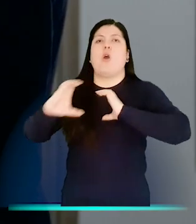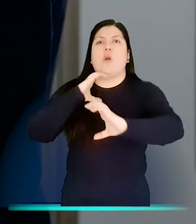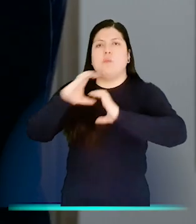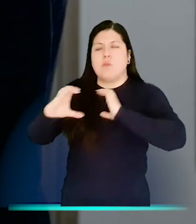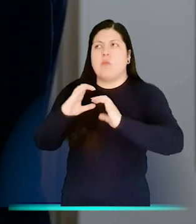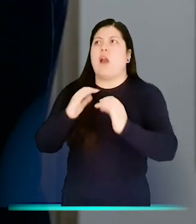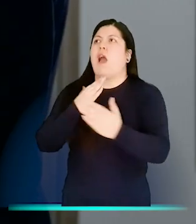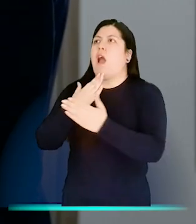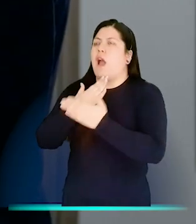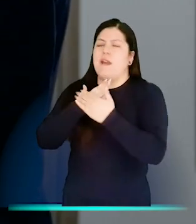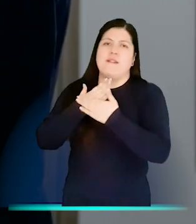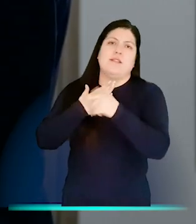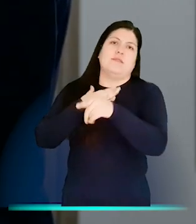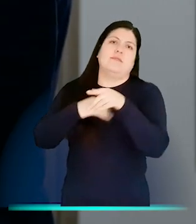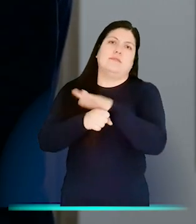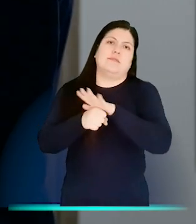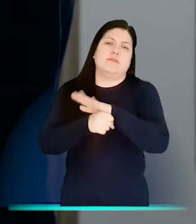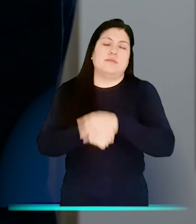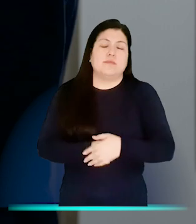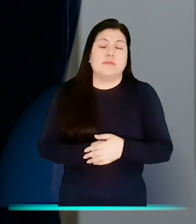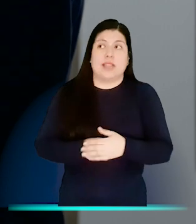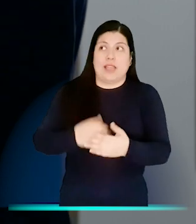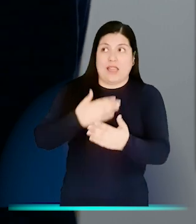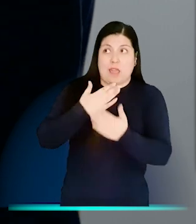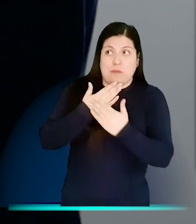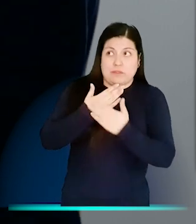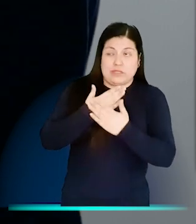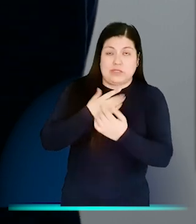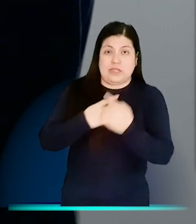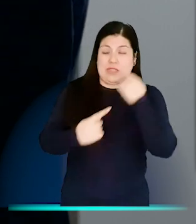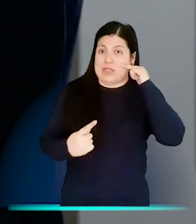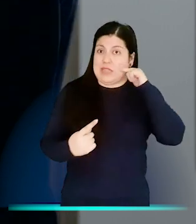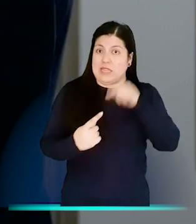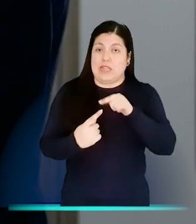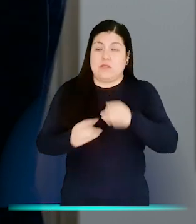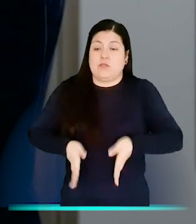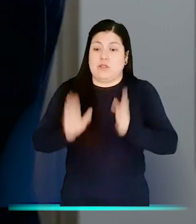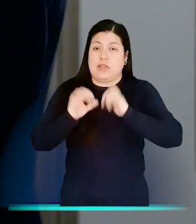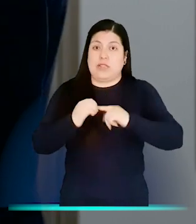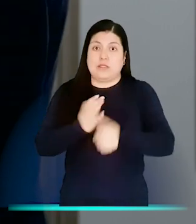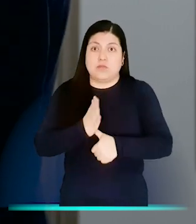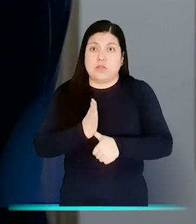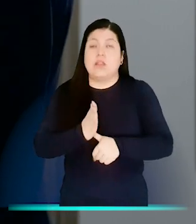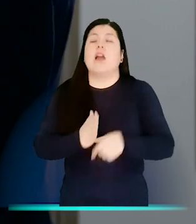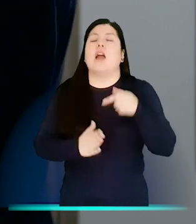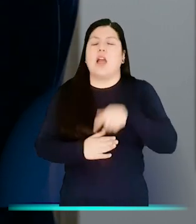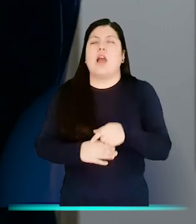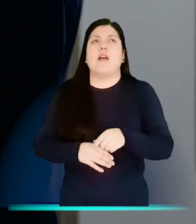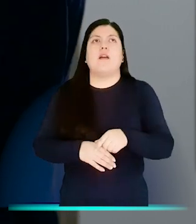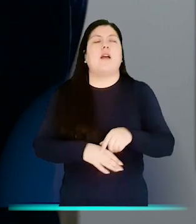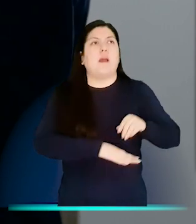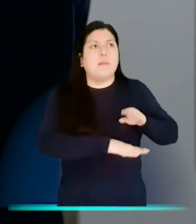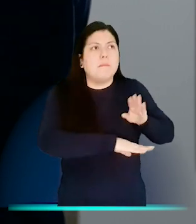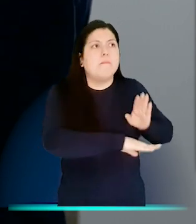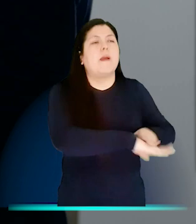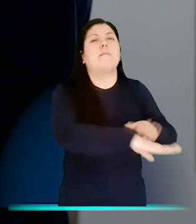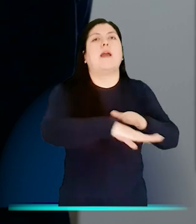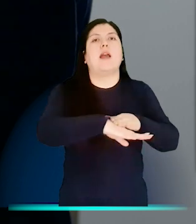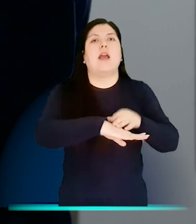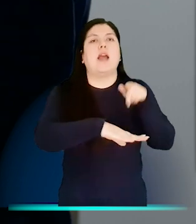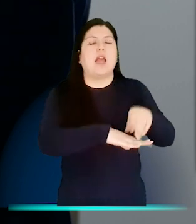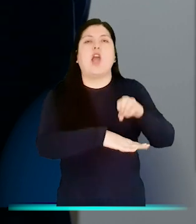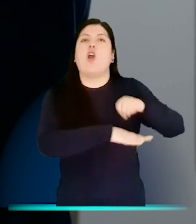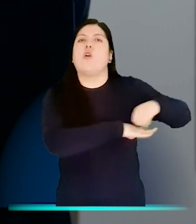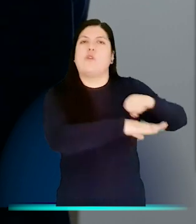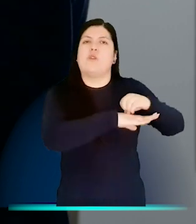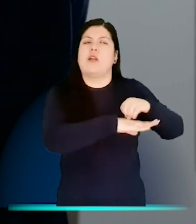regiones, nosotros tenemos, digamos, diversos canales para que la ciudadanía ponga en conocimiento estas circunstancias. Cuando nos las ponen en